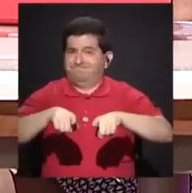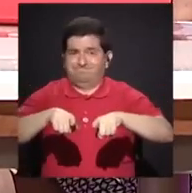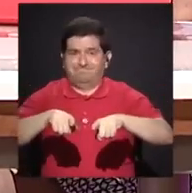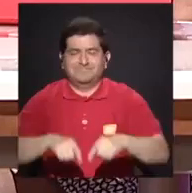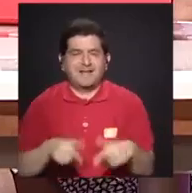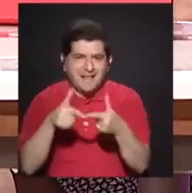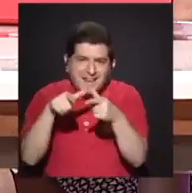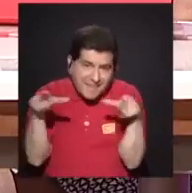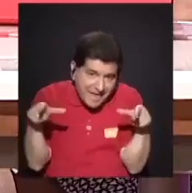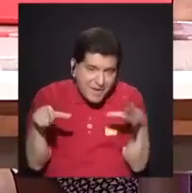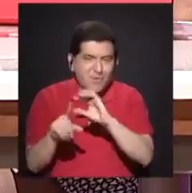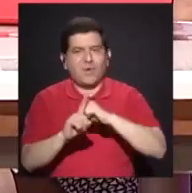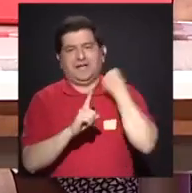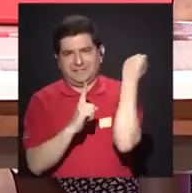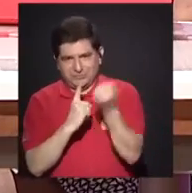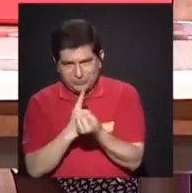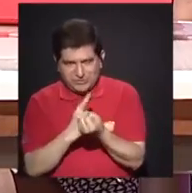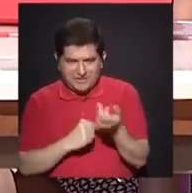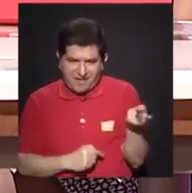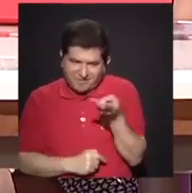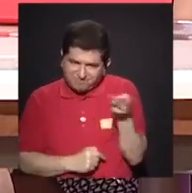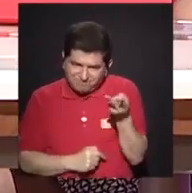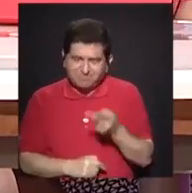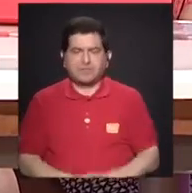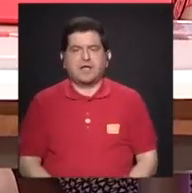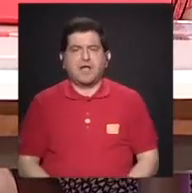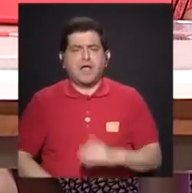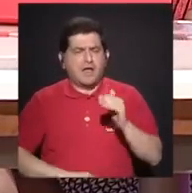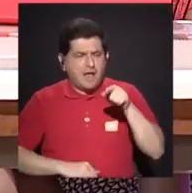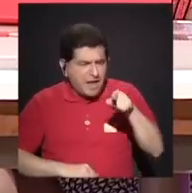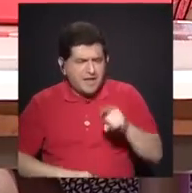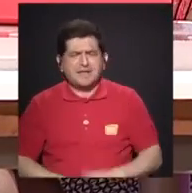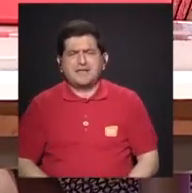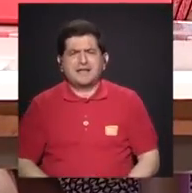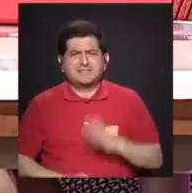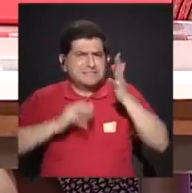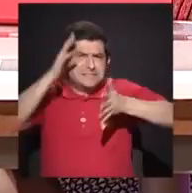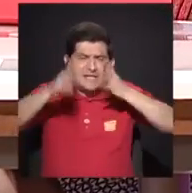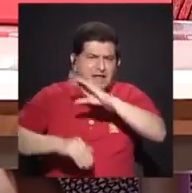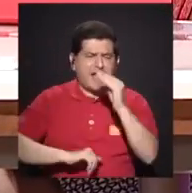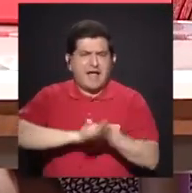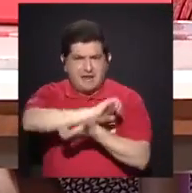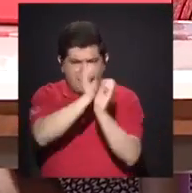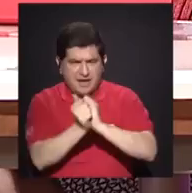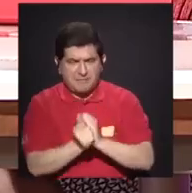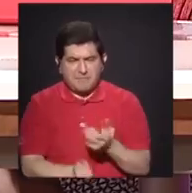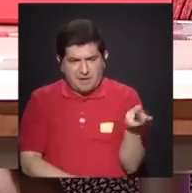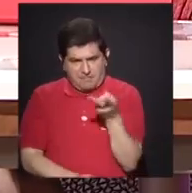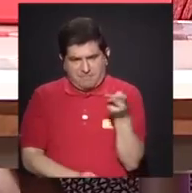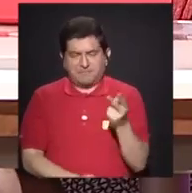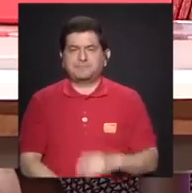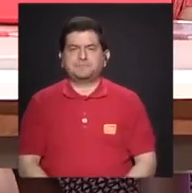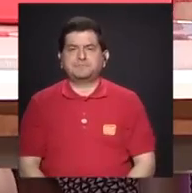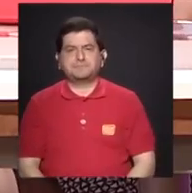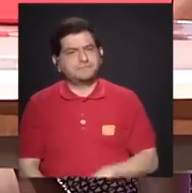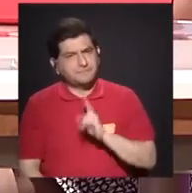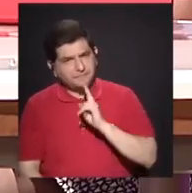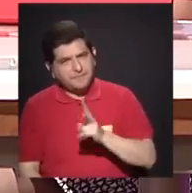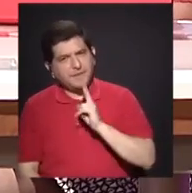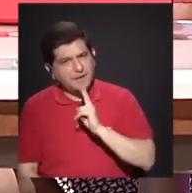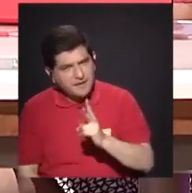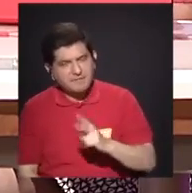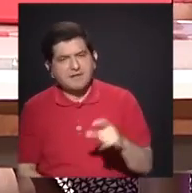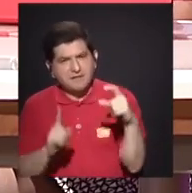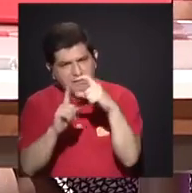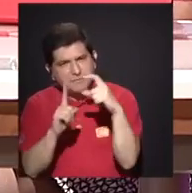van juntas la lengua y la sociedad y vamos creando y cambiando a través de las dos. Realmente